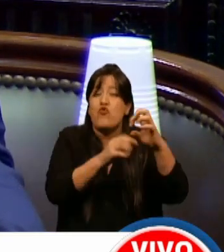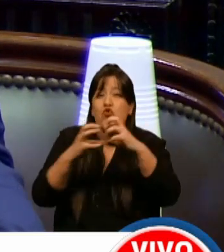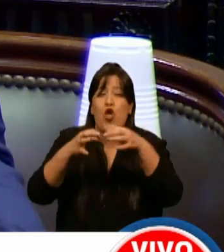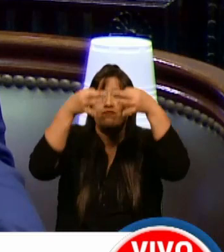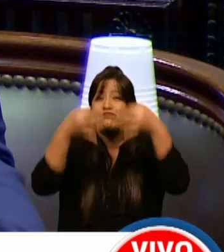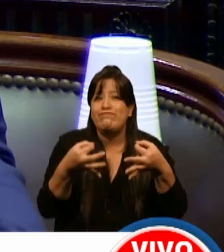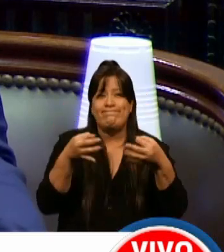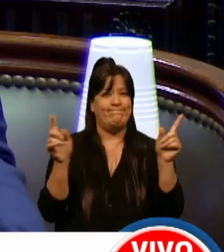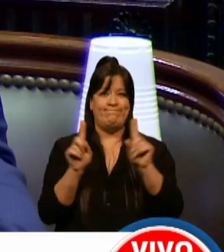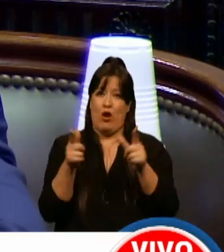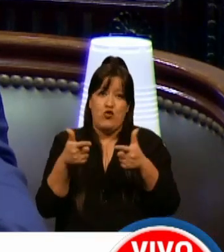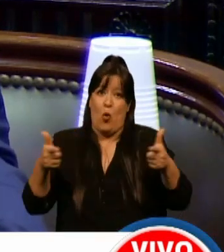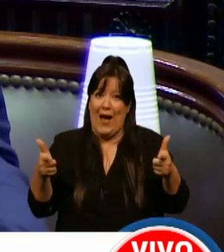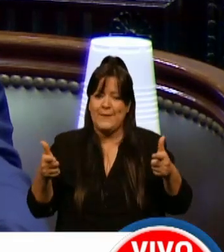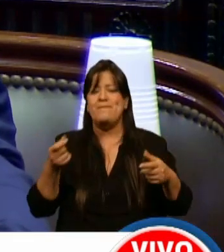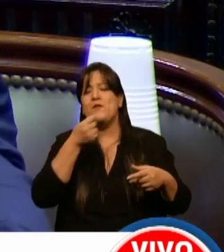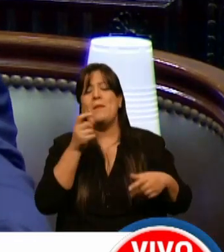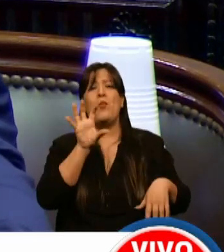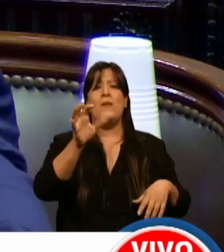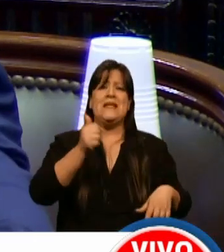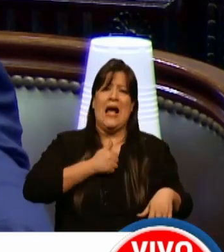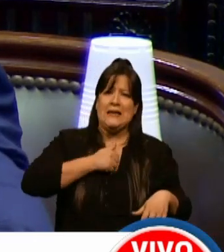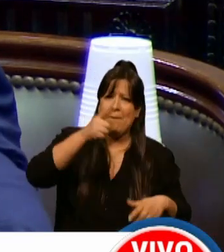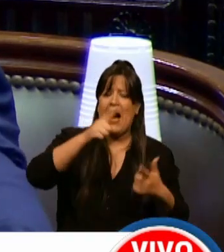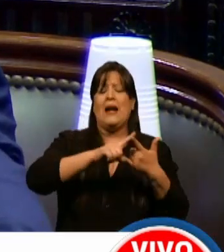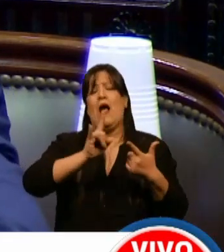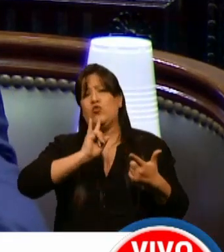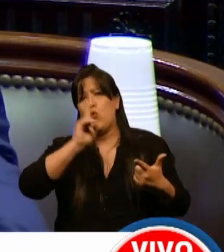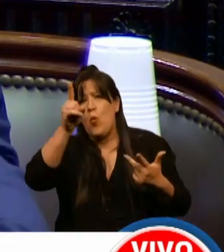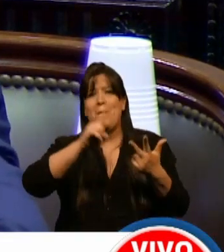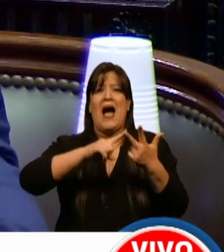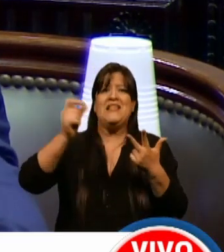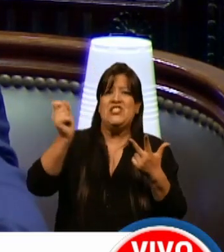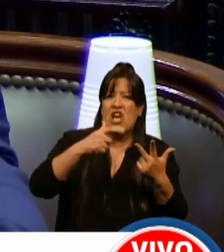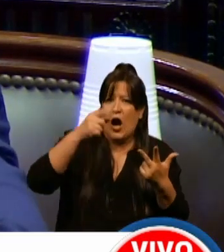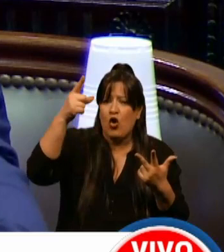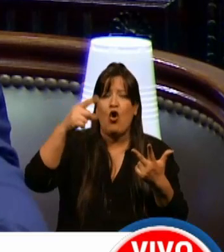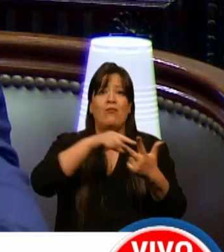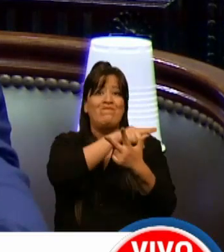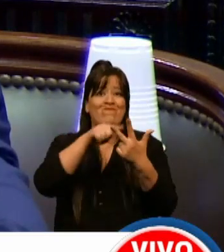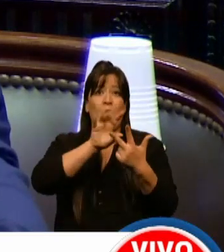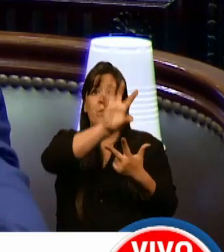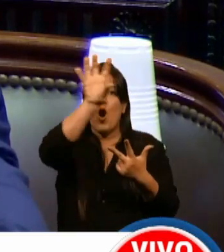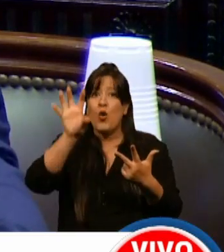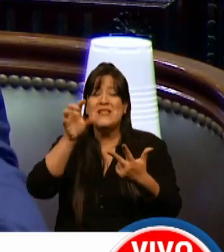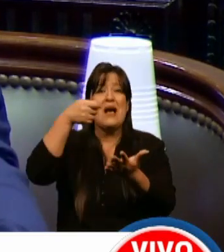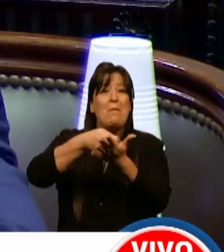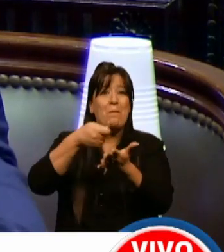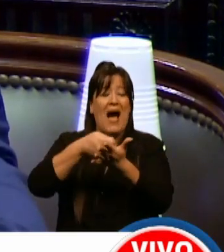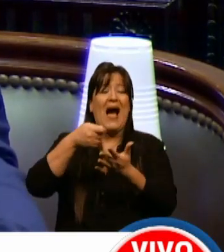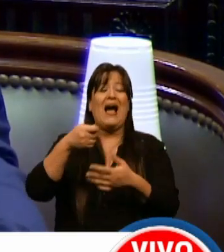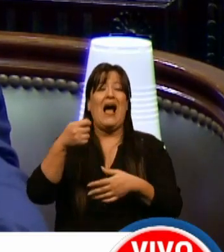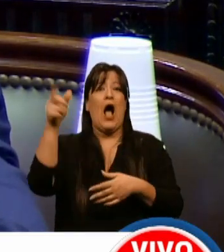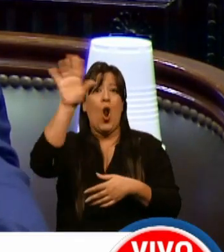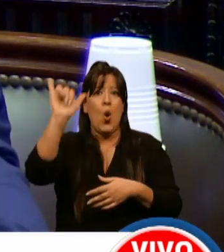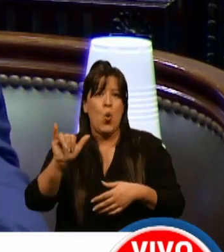Mire, una provincia como Catamarca o Tucumán o el Chaco paga una energía